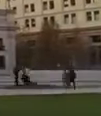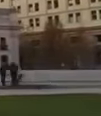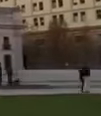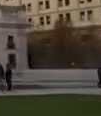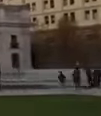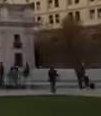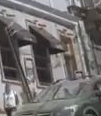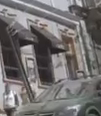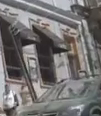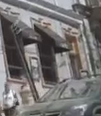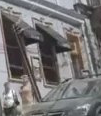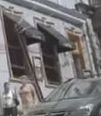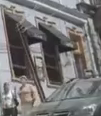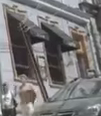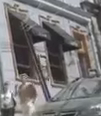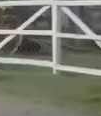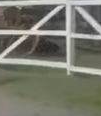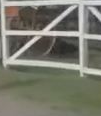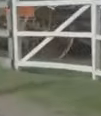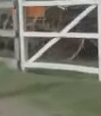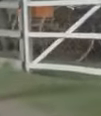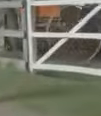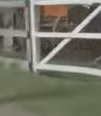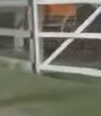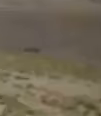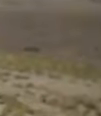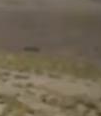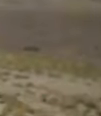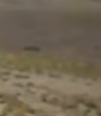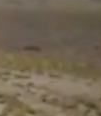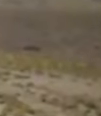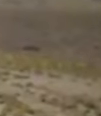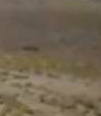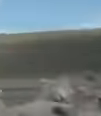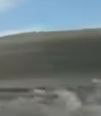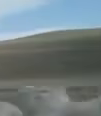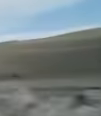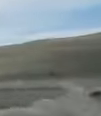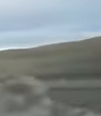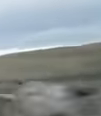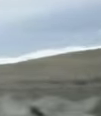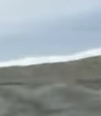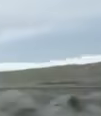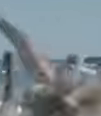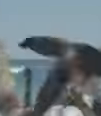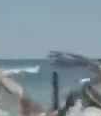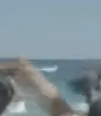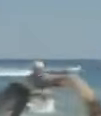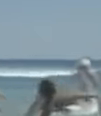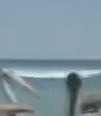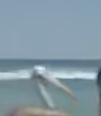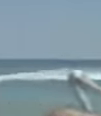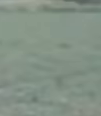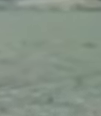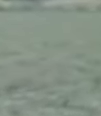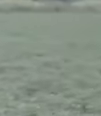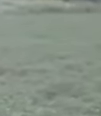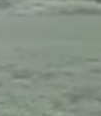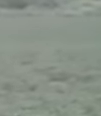Transmitió el Gobierno de Chile. Agradecemos a los canales de televisión y radioemisoras que integraron esta red voluntaria.